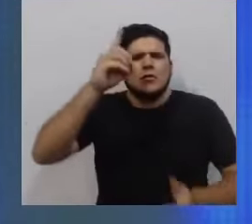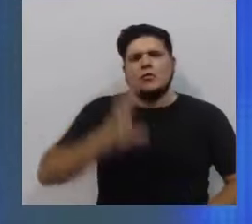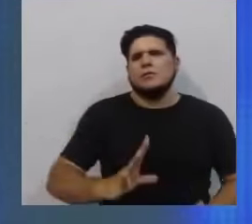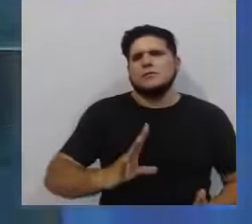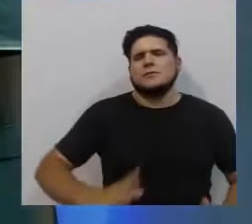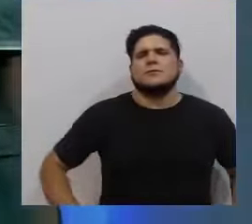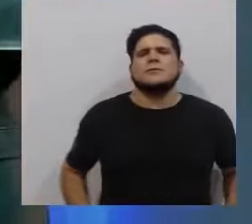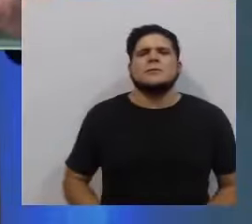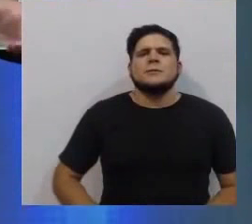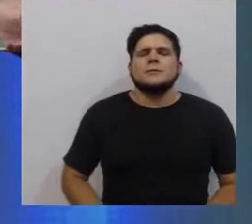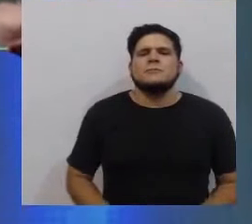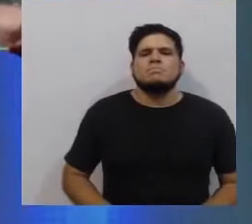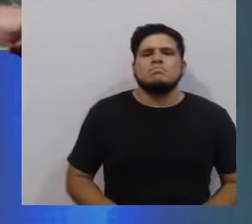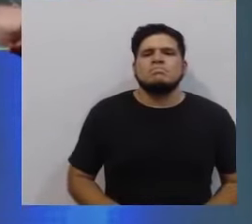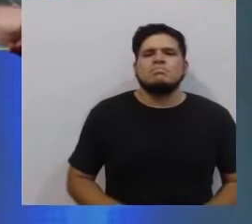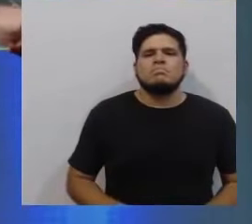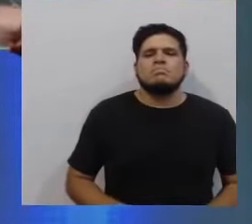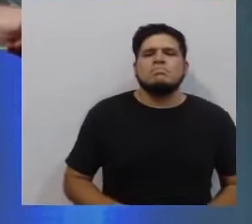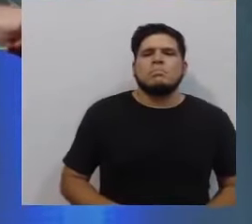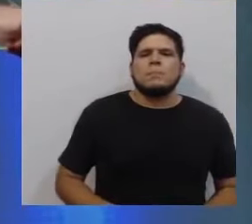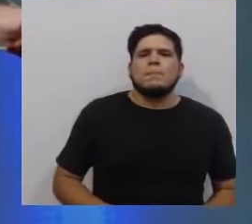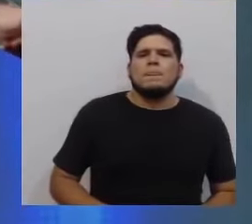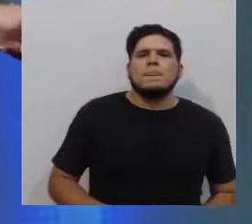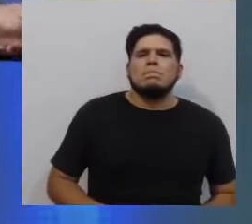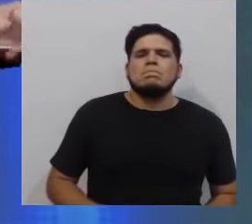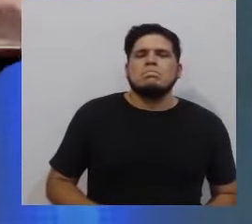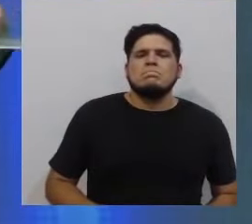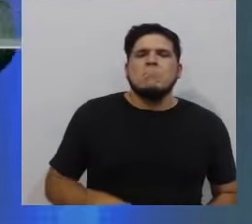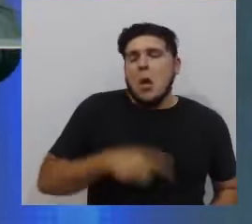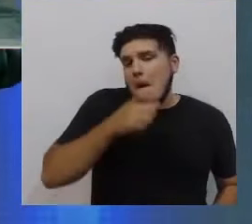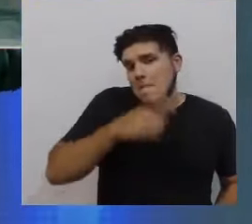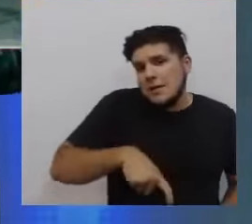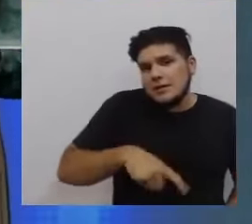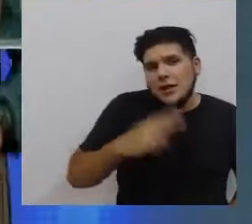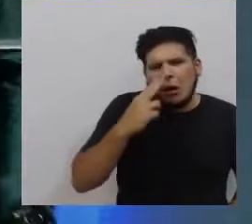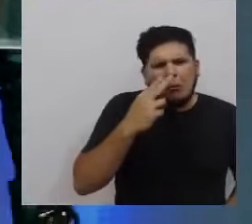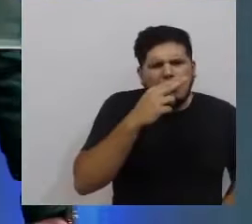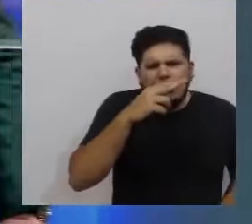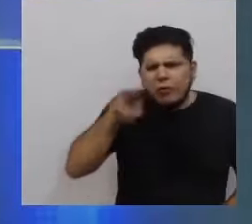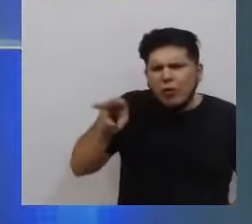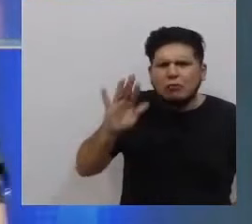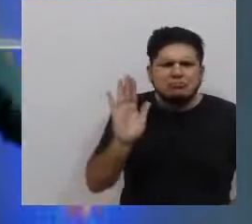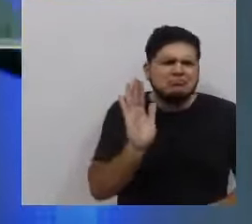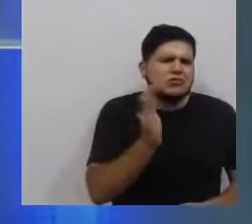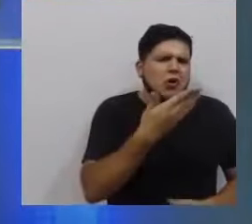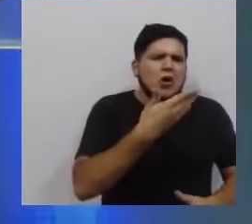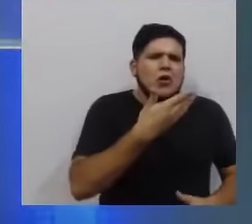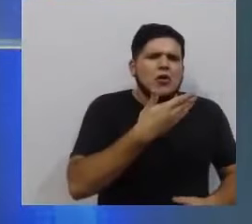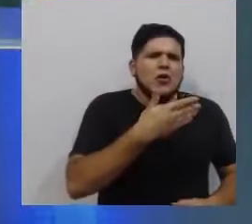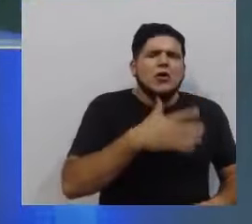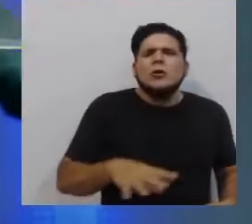edifiquemos el muro de jerusalén y no estemos más para